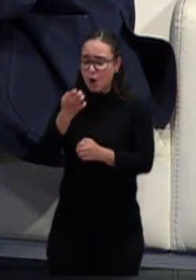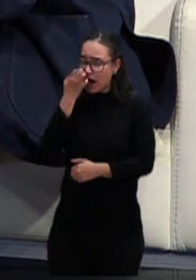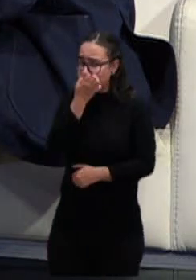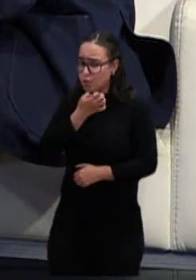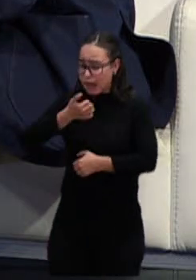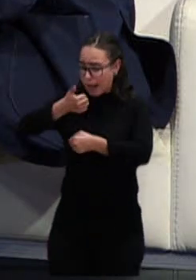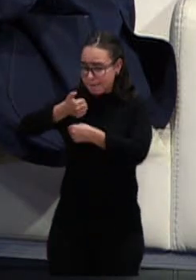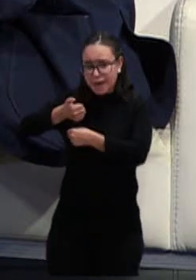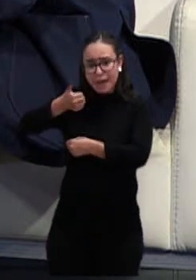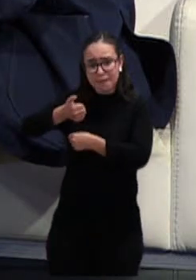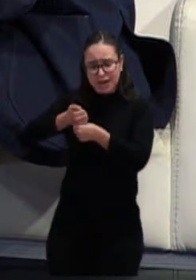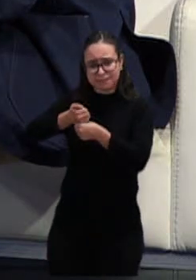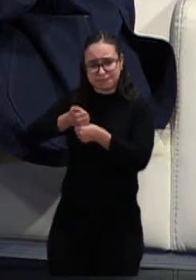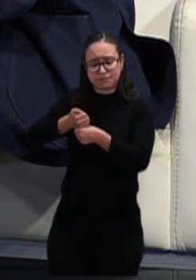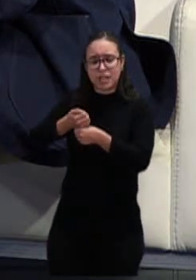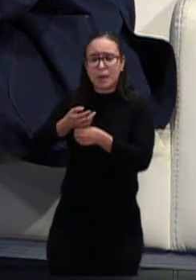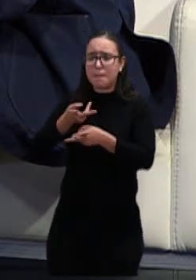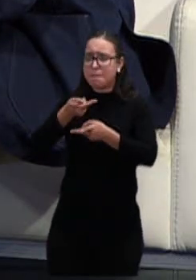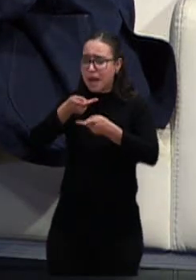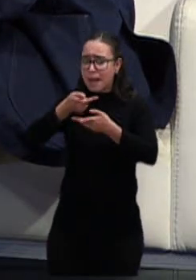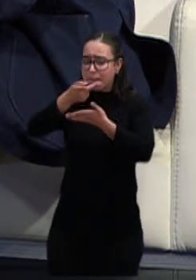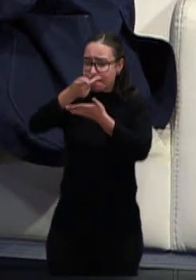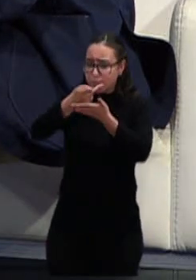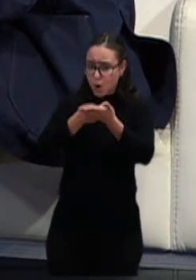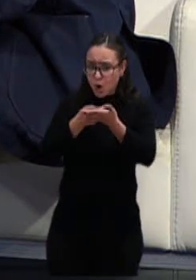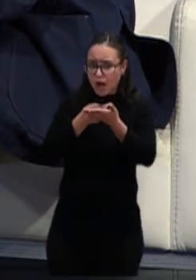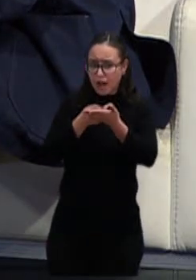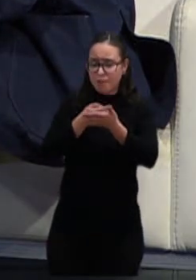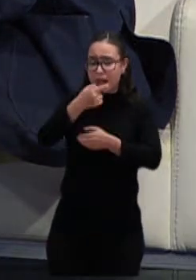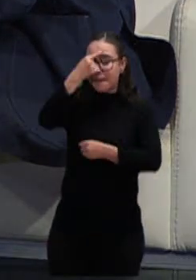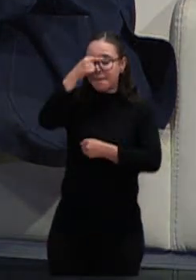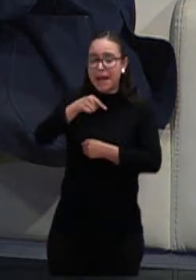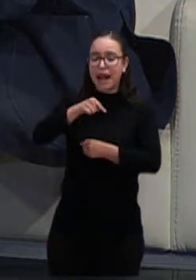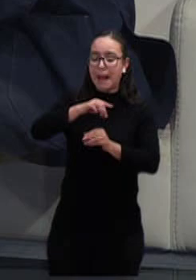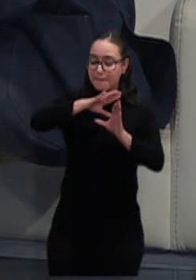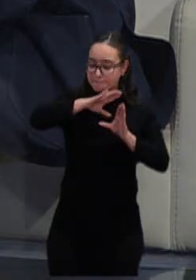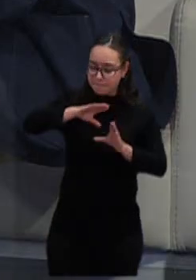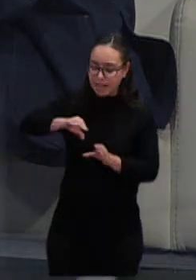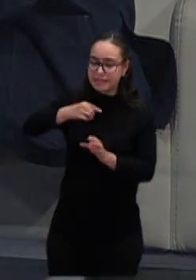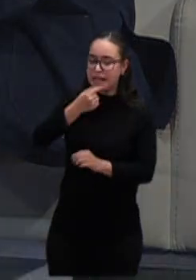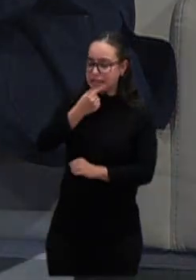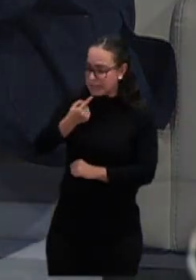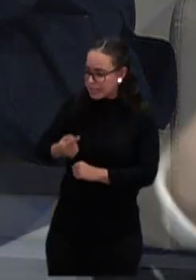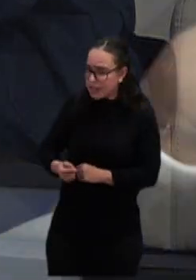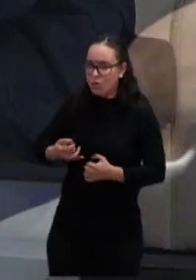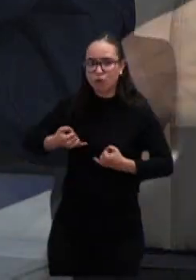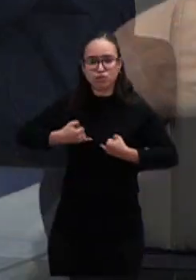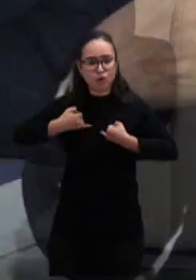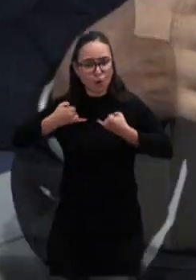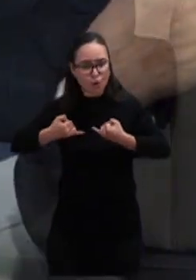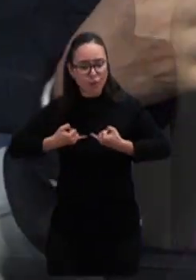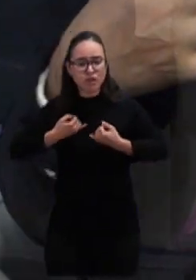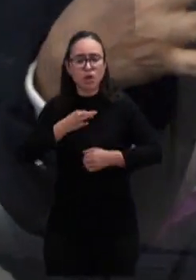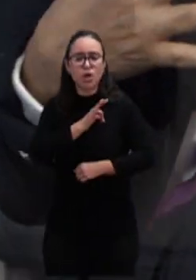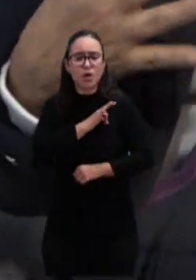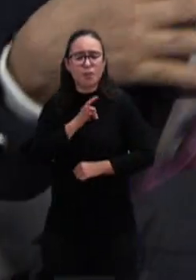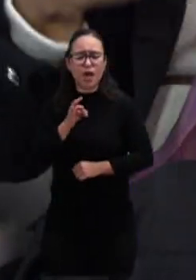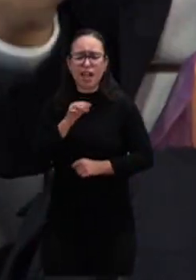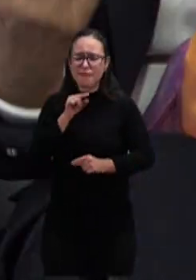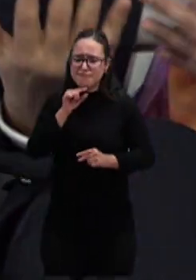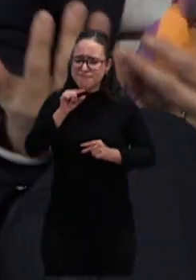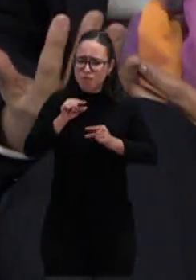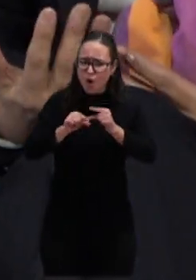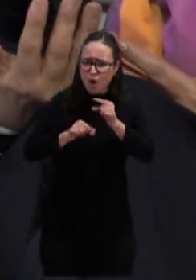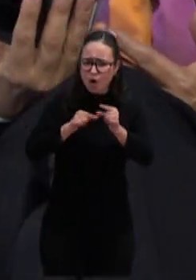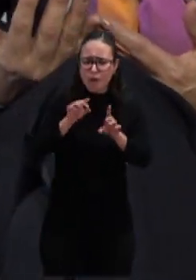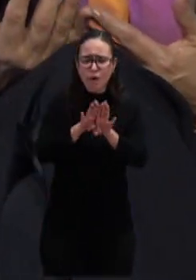primarias hacer programas en donde se les está dando la capacitación a niños a jóvenes para que vayan entendiendo esta